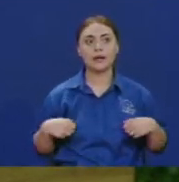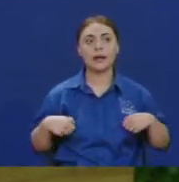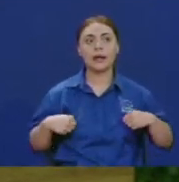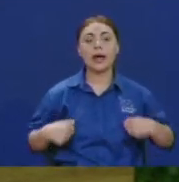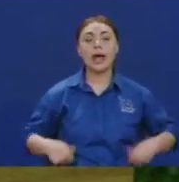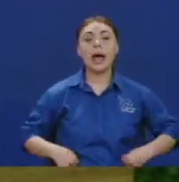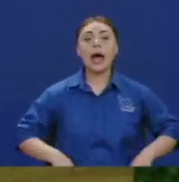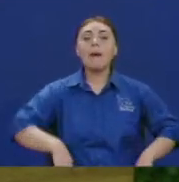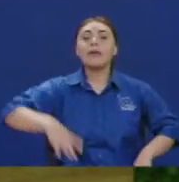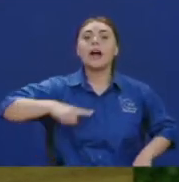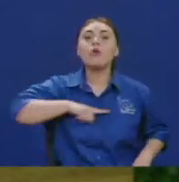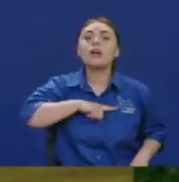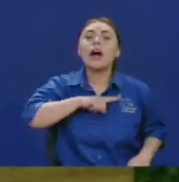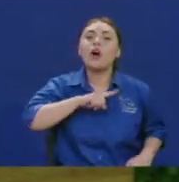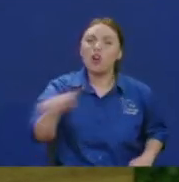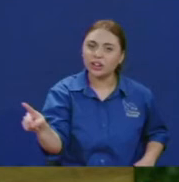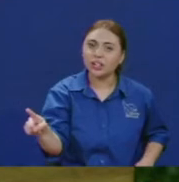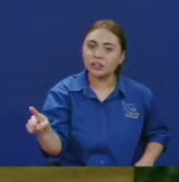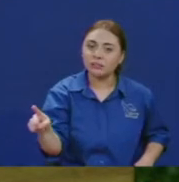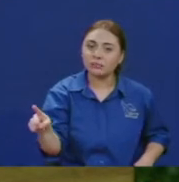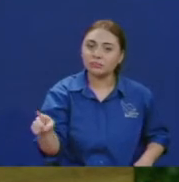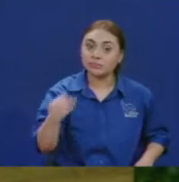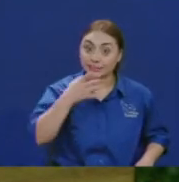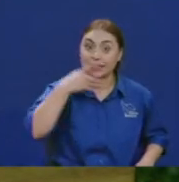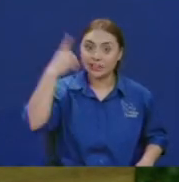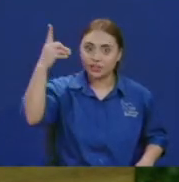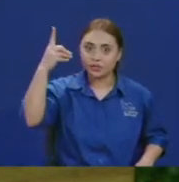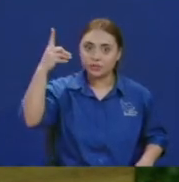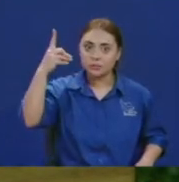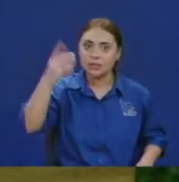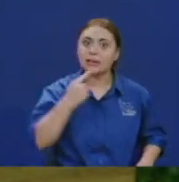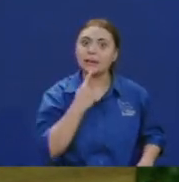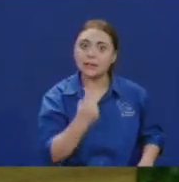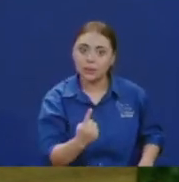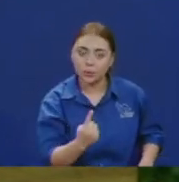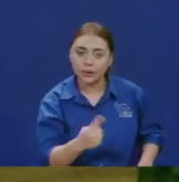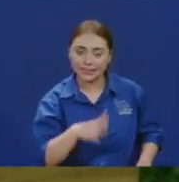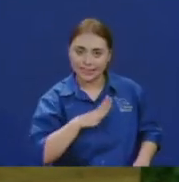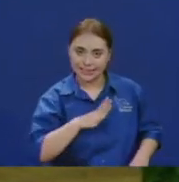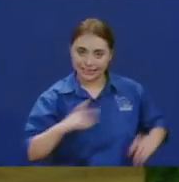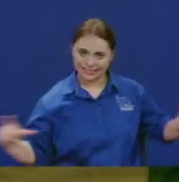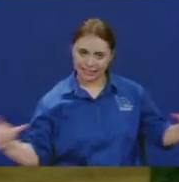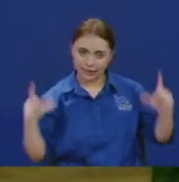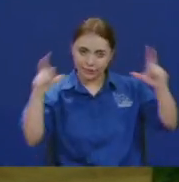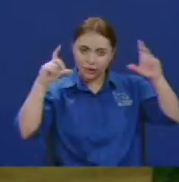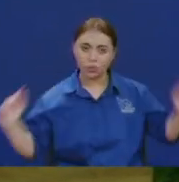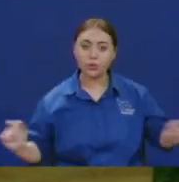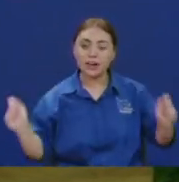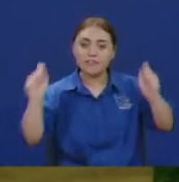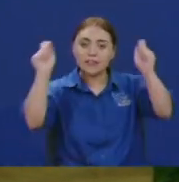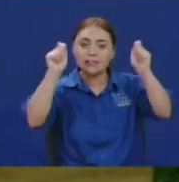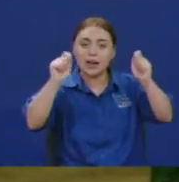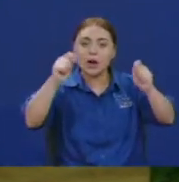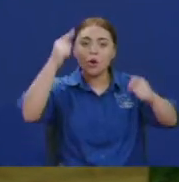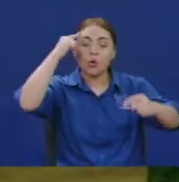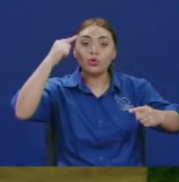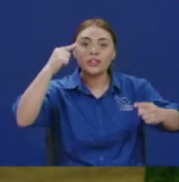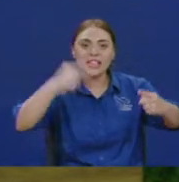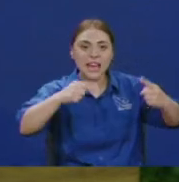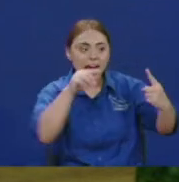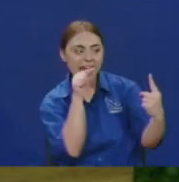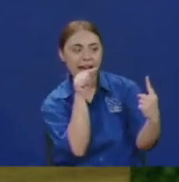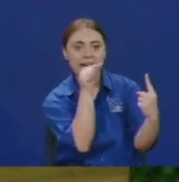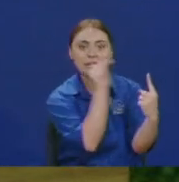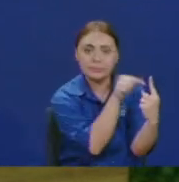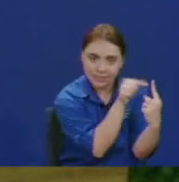de Dios. Tienen que celebrar la fiesta el 14 de Aviv, inmediatamente después tienen que celebrar la fiesta de las primicias